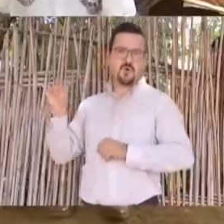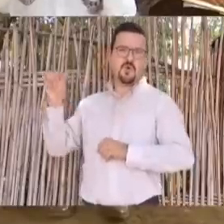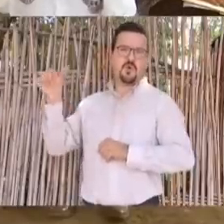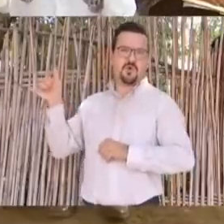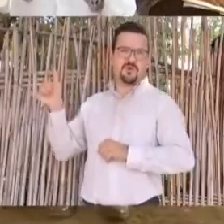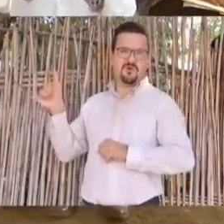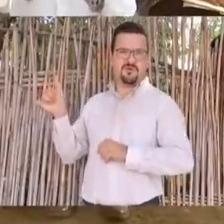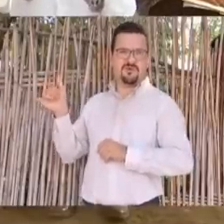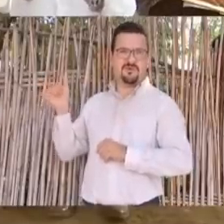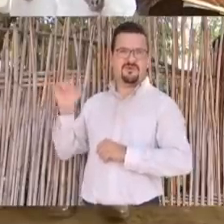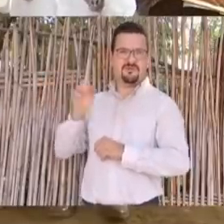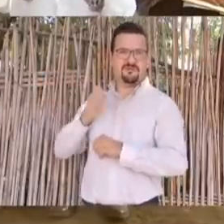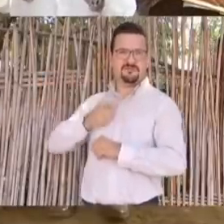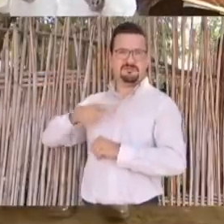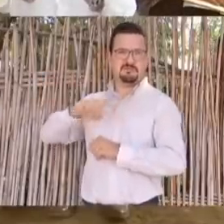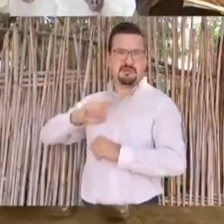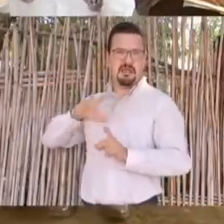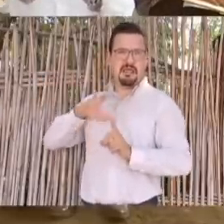resistieron,